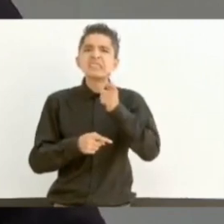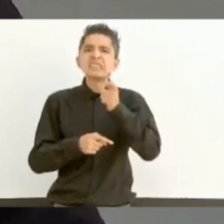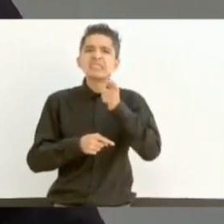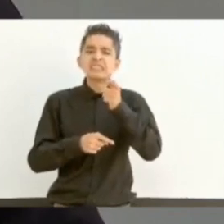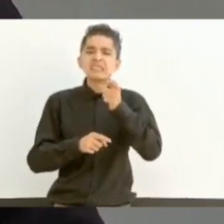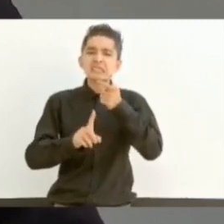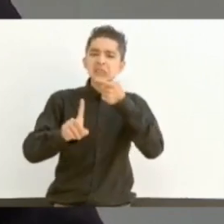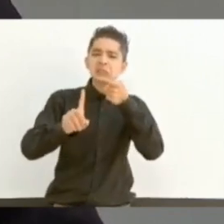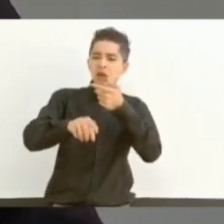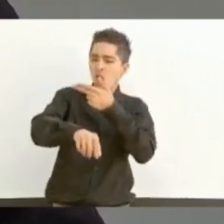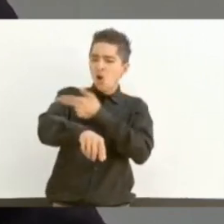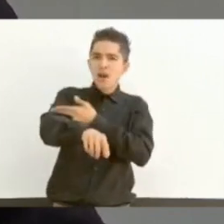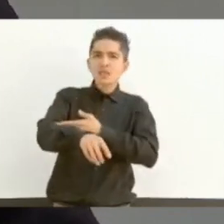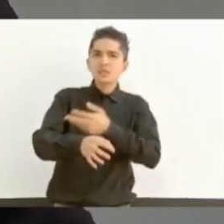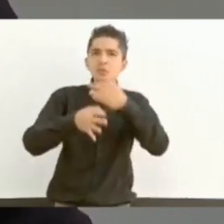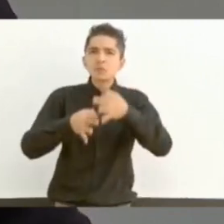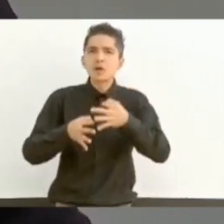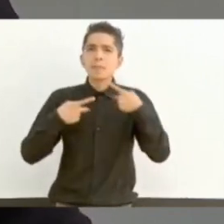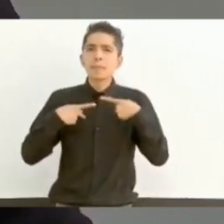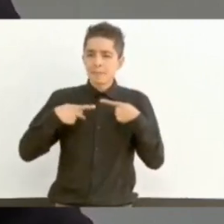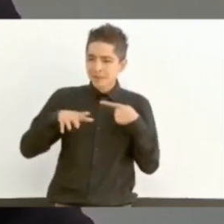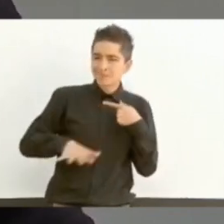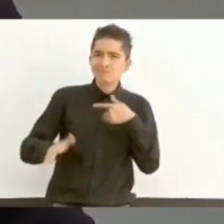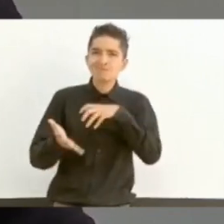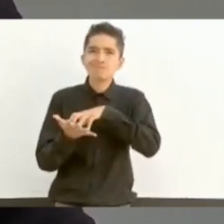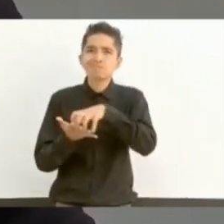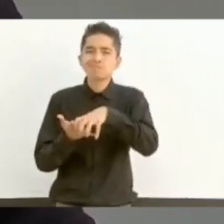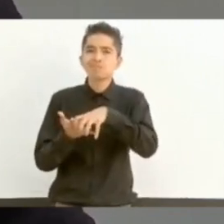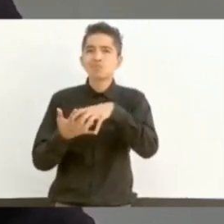honestidad de nuestro pueblo.